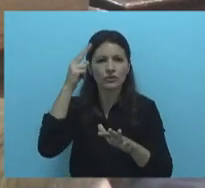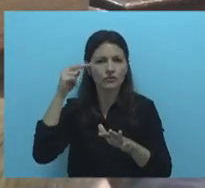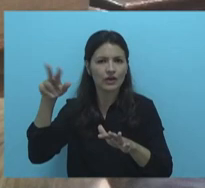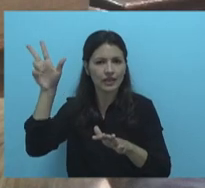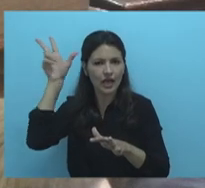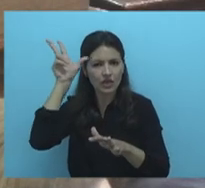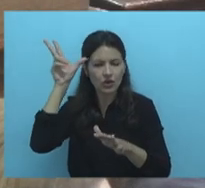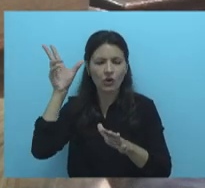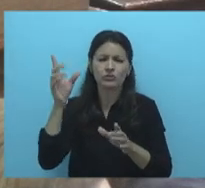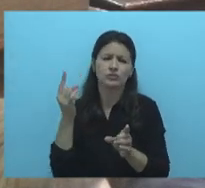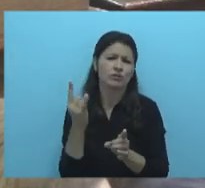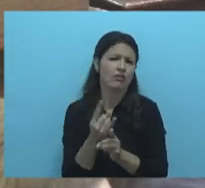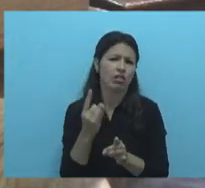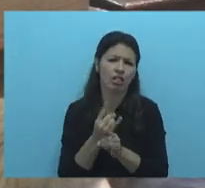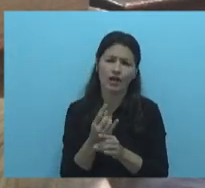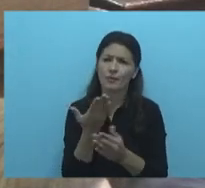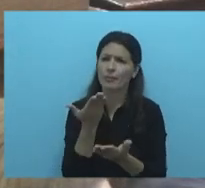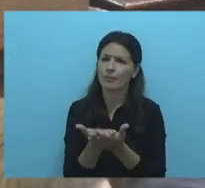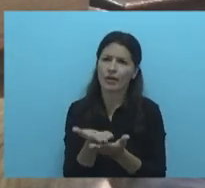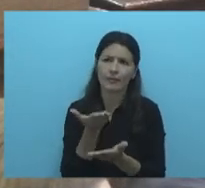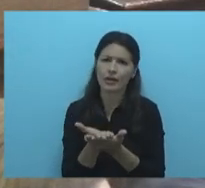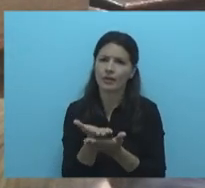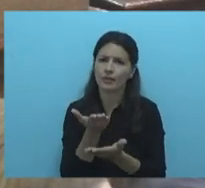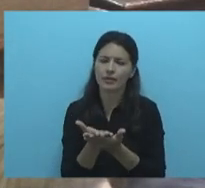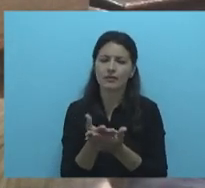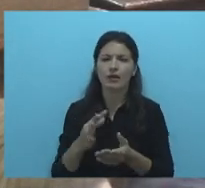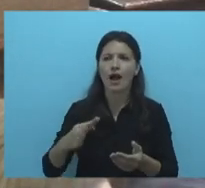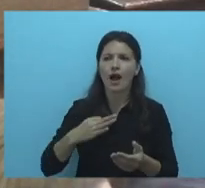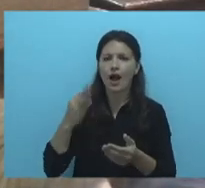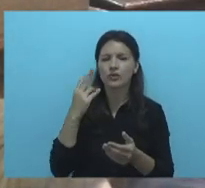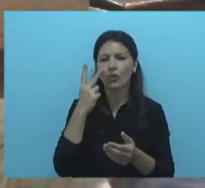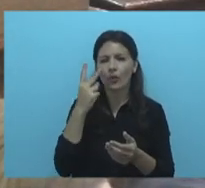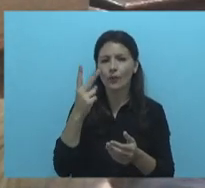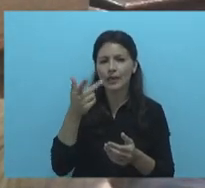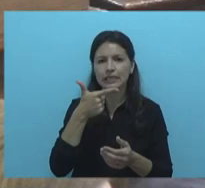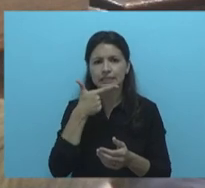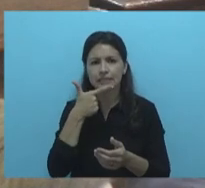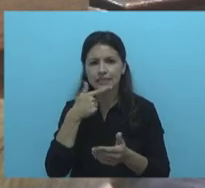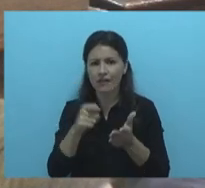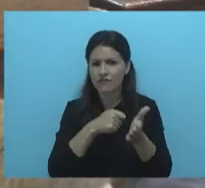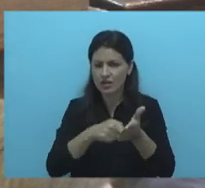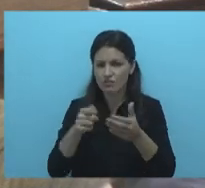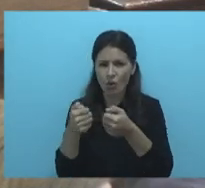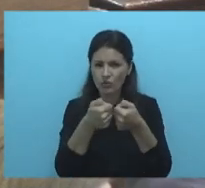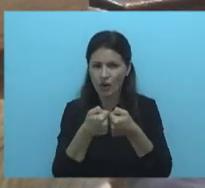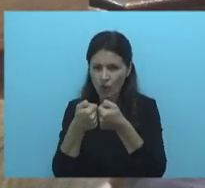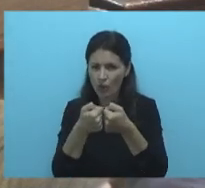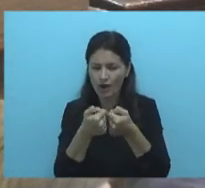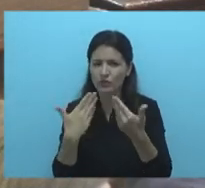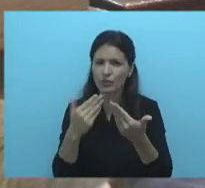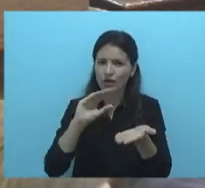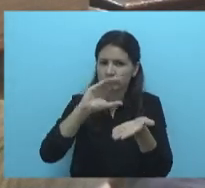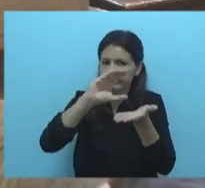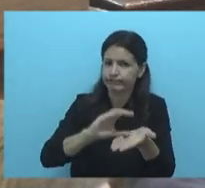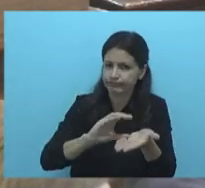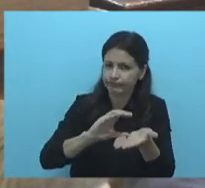vienen realizando gestiones. En el año 2017 se firmó un convenio de compensación entre la